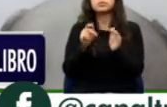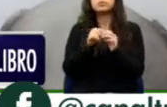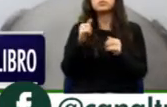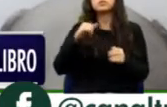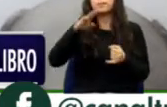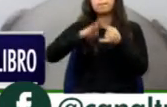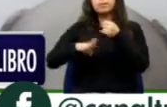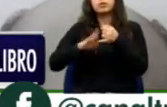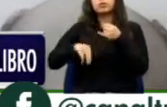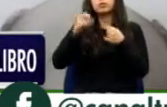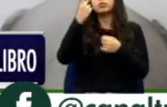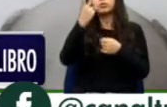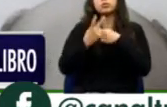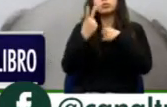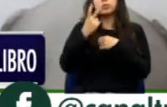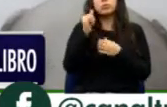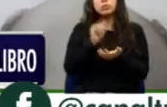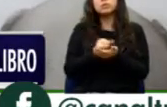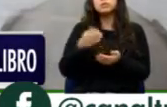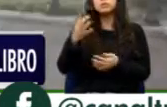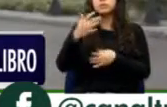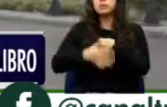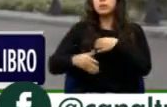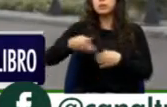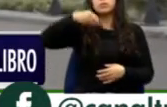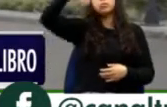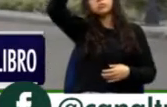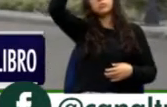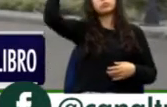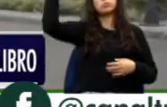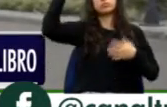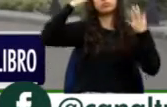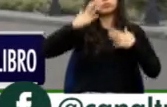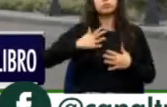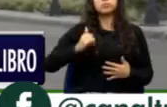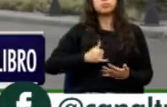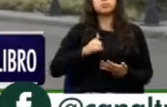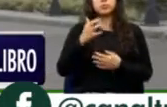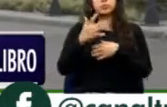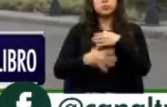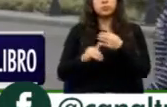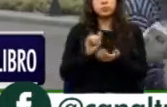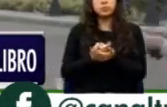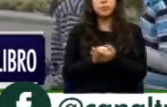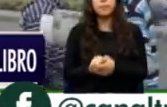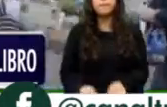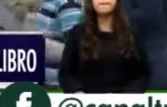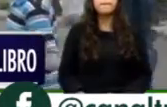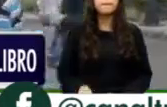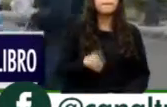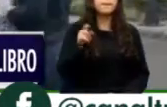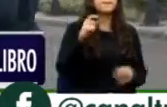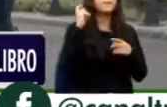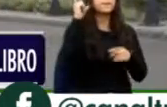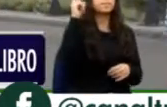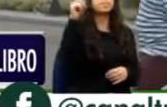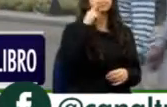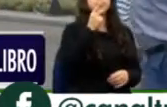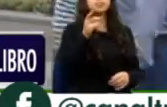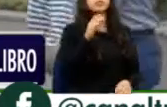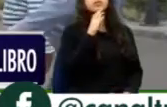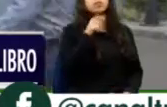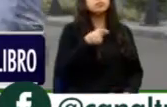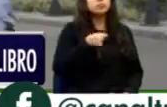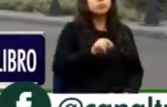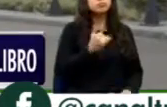menores de 2 años y bañándose con su sangre. Y el secretario de Cultura de Cúcuta, José del Carmen Ortiz, destacó el trabajo de